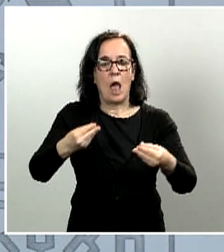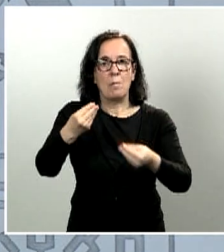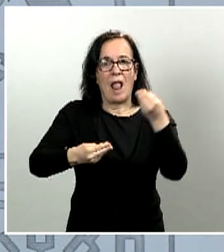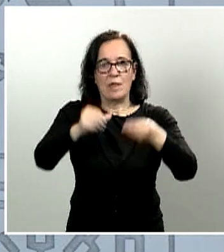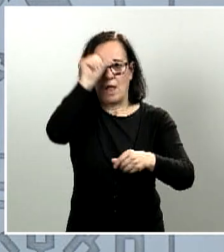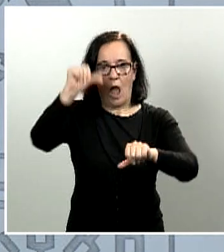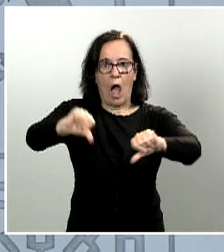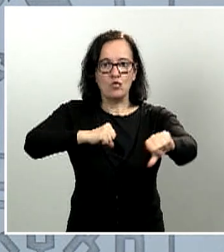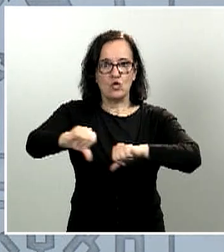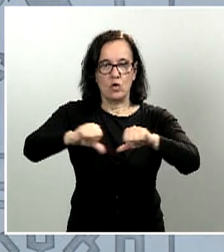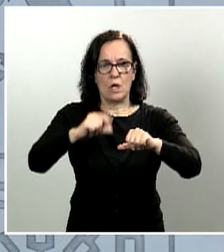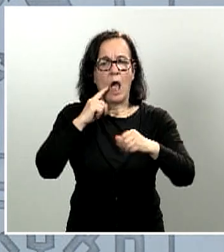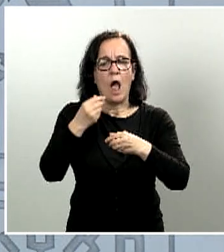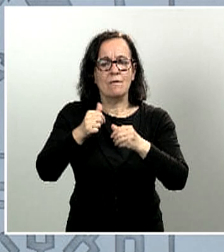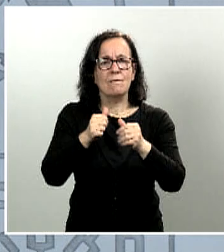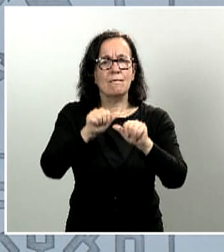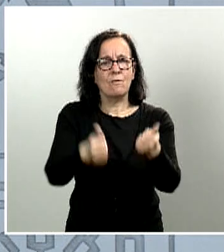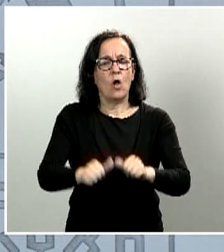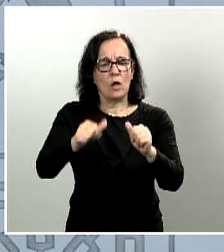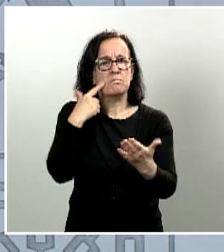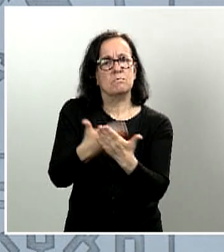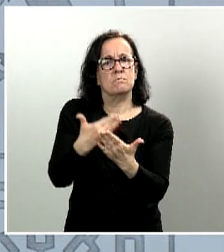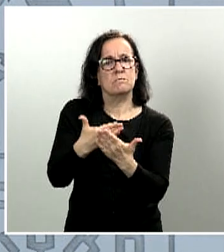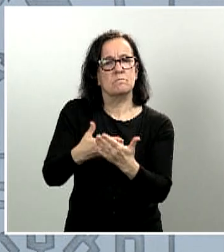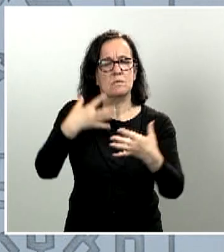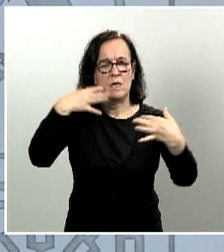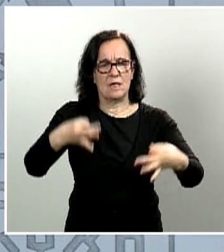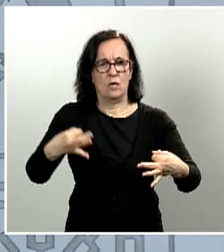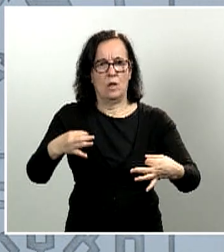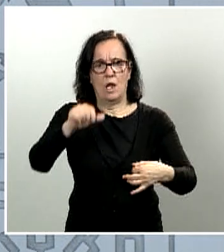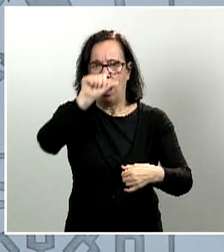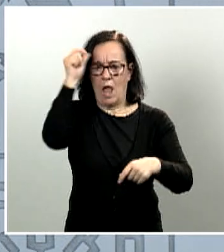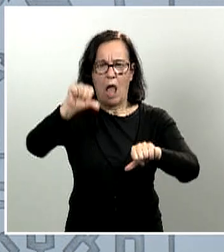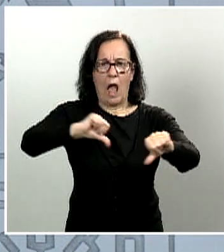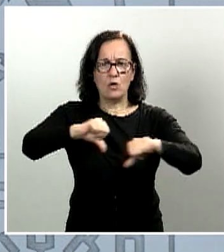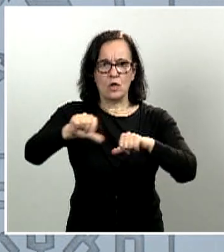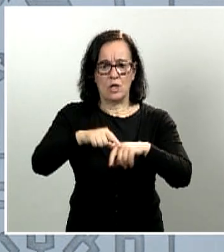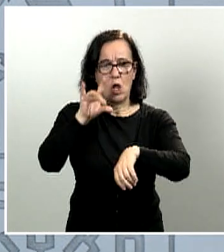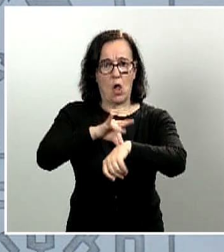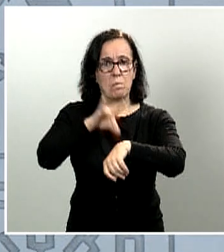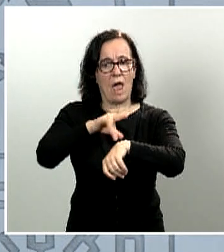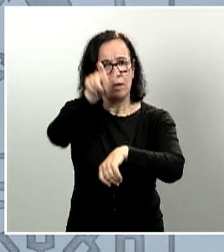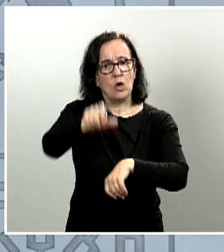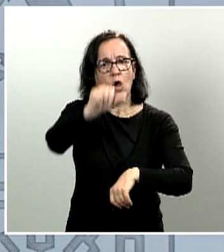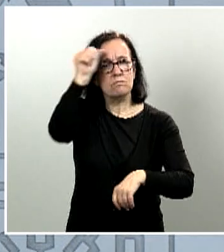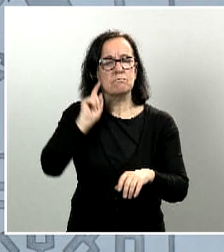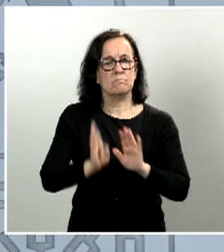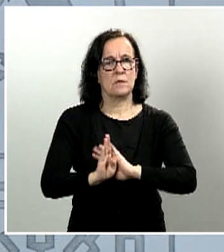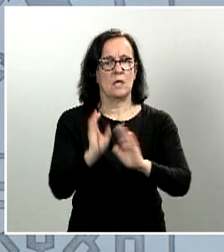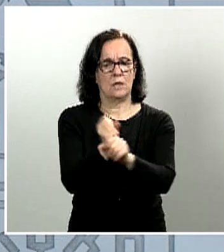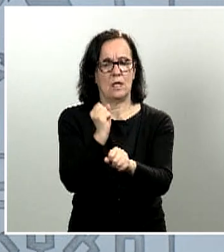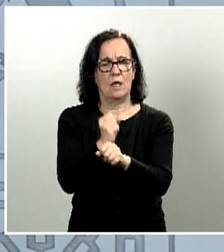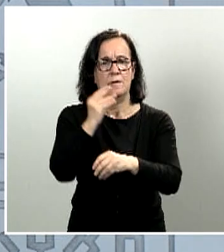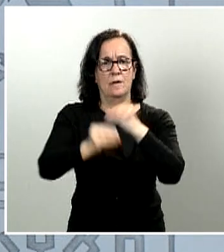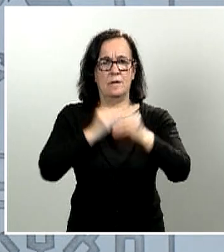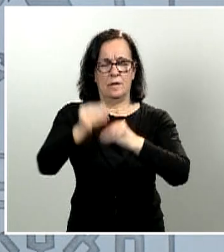Hay mecanismos de total garantía de seguridad para realizar las autopsias. De hecho, los médicos forenses siguen trabajando y siguen haciendo su trabajo,